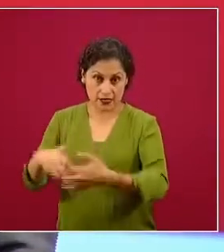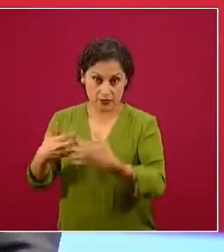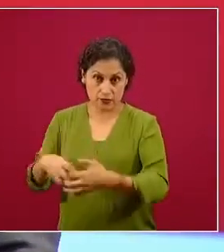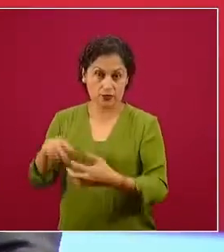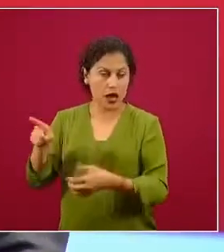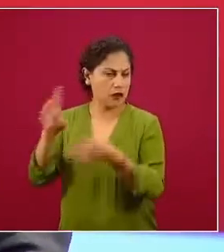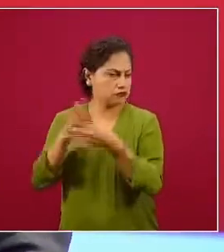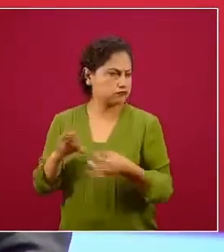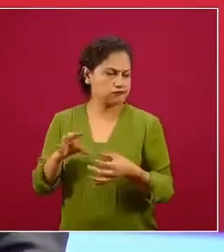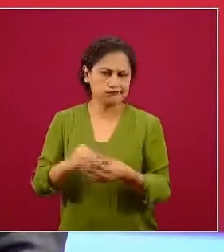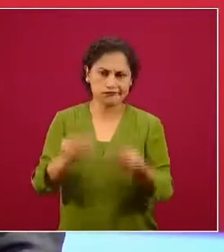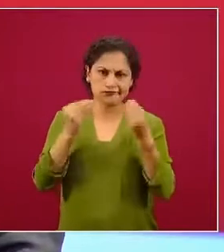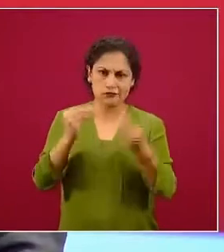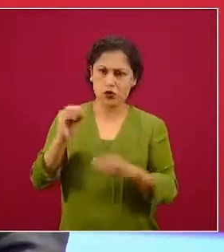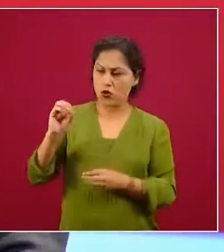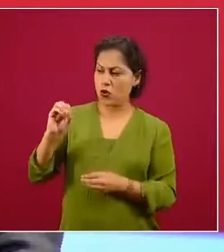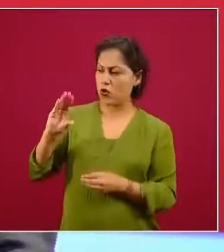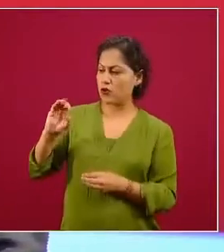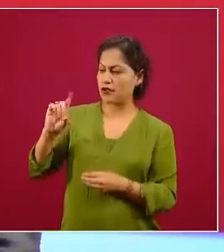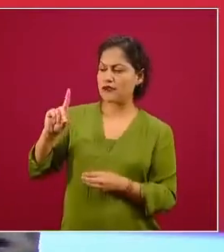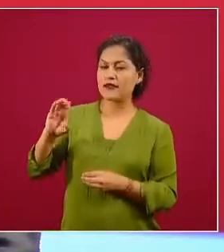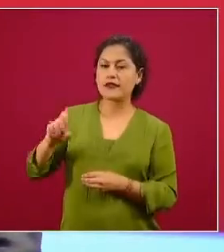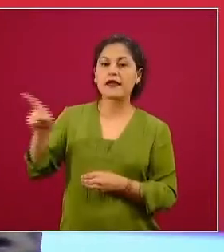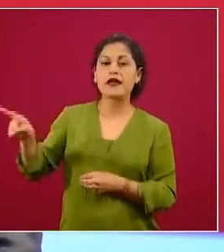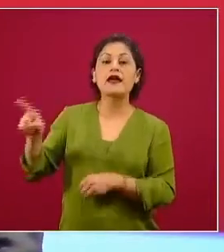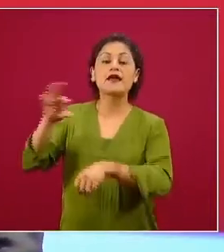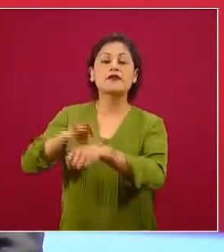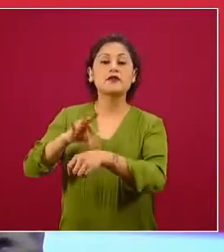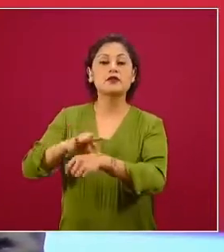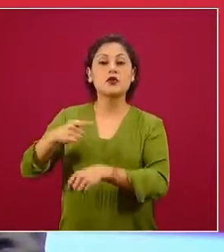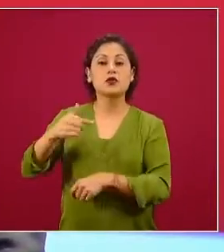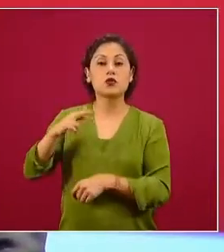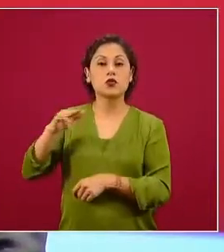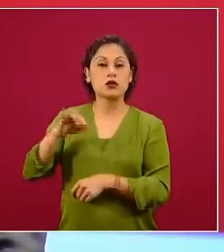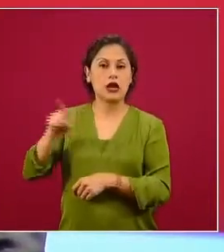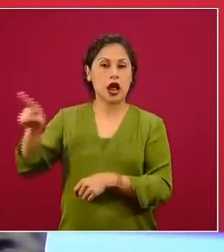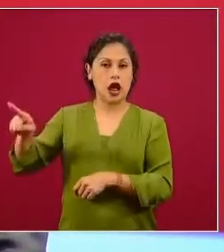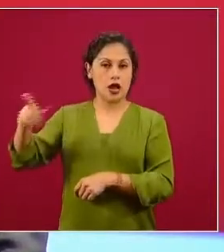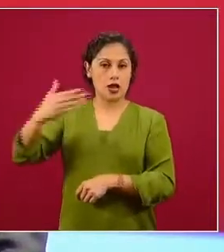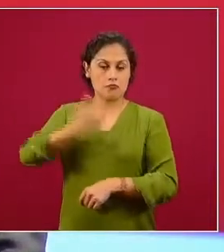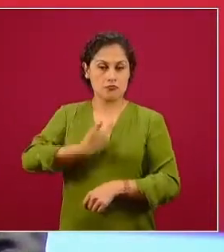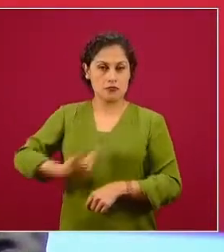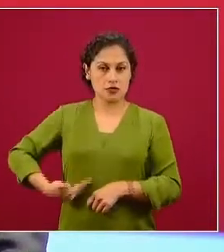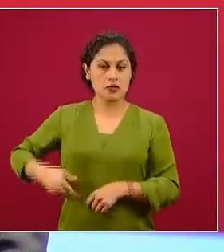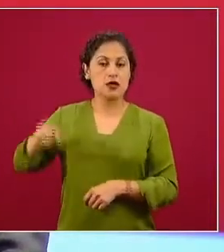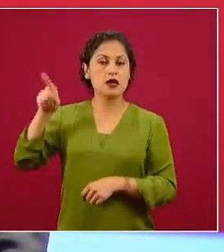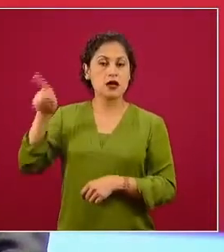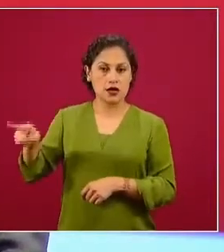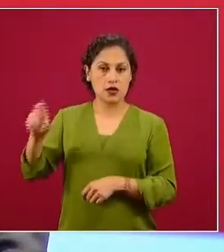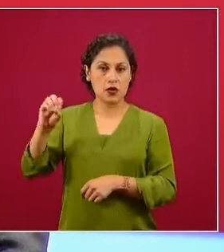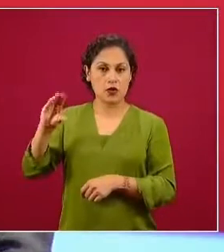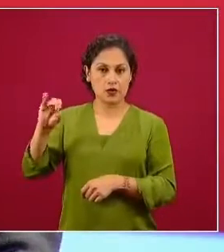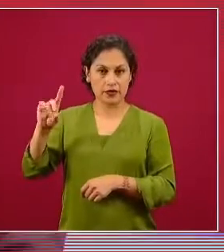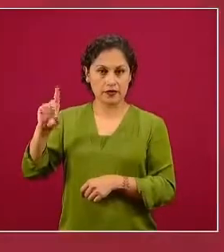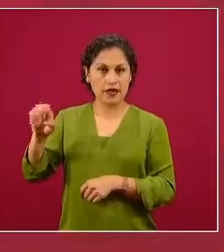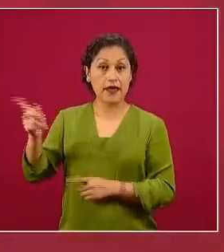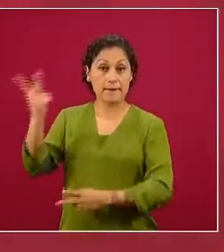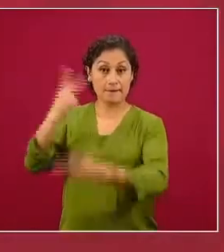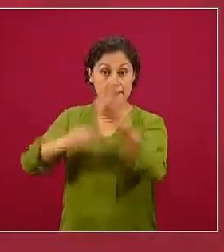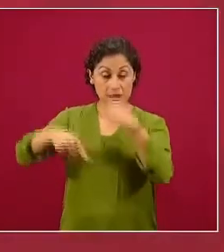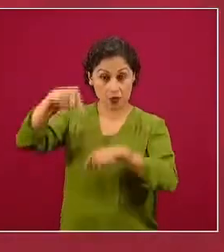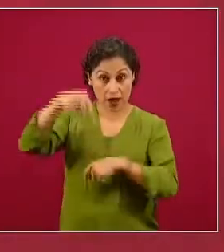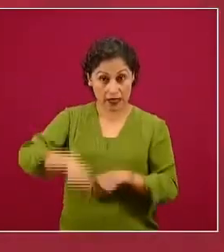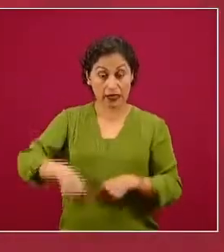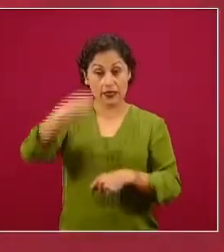OCDE, vino el doctor Gurría, economista mexicano que preside la OCDE al inicio del año, a presentar